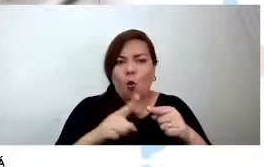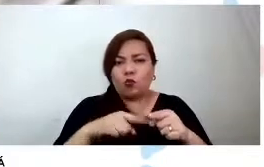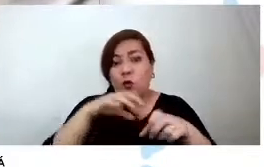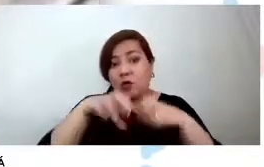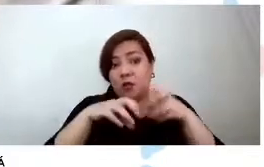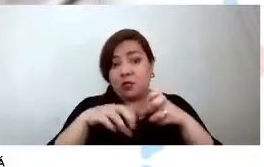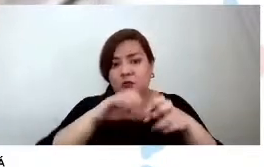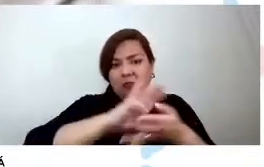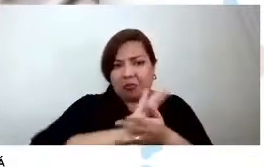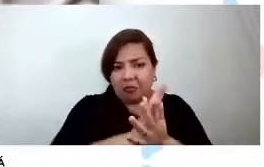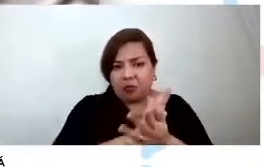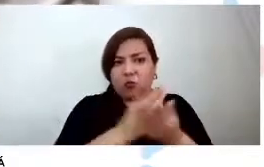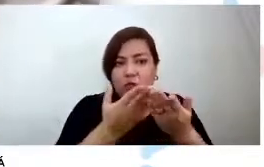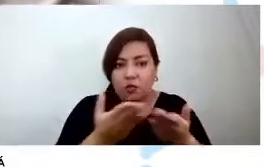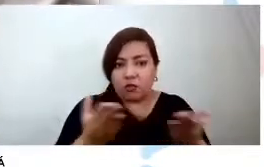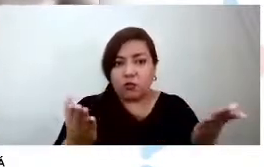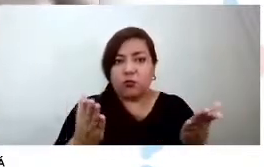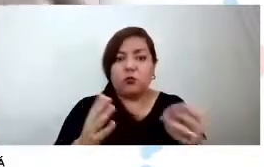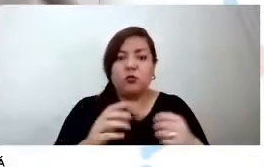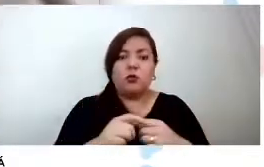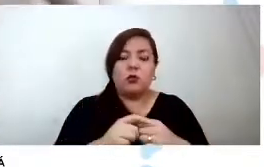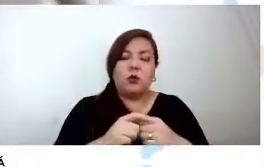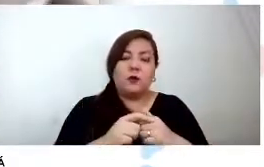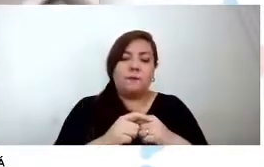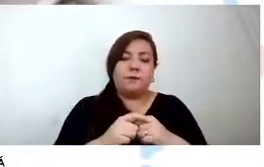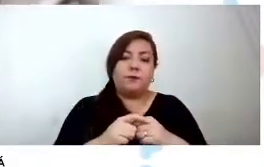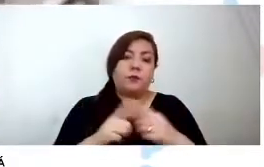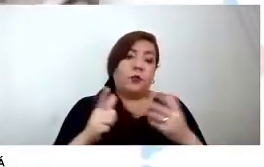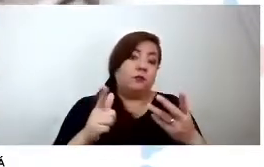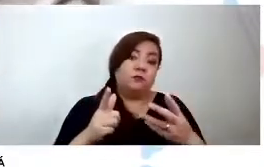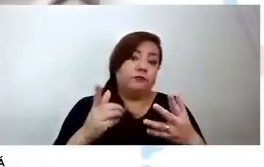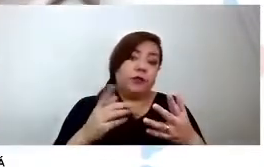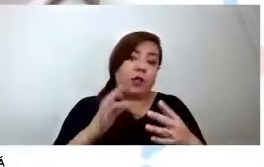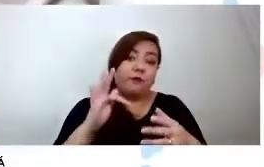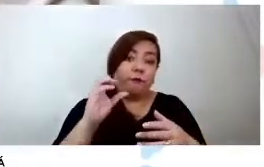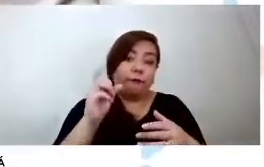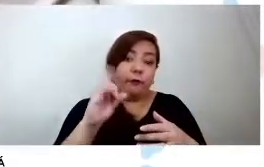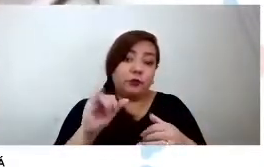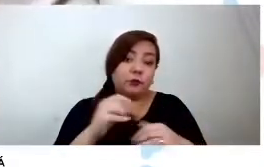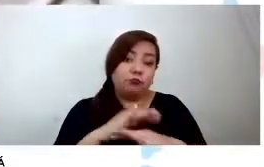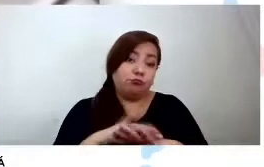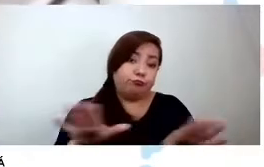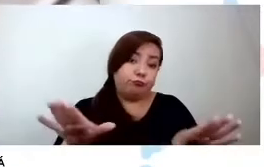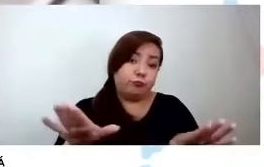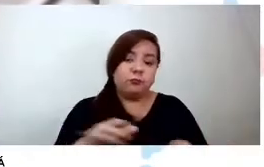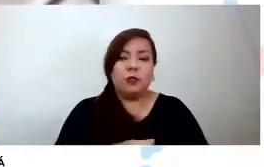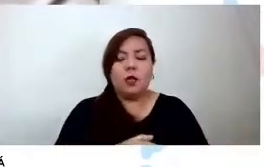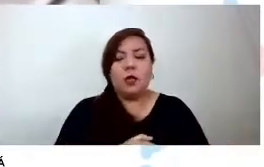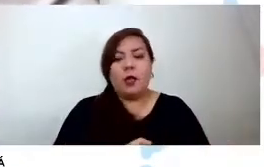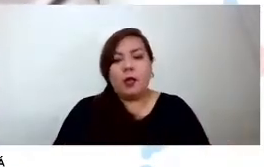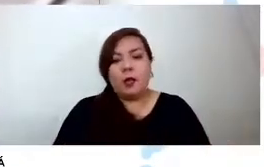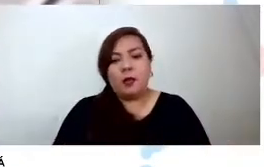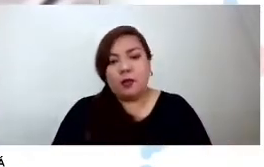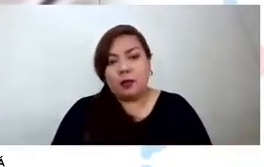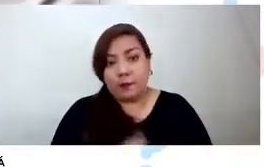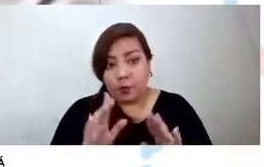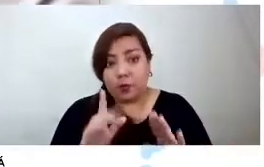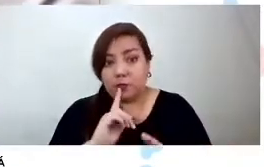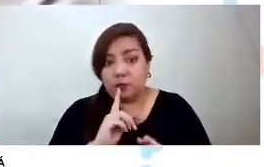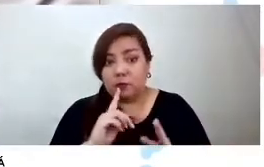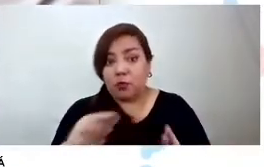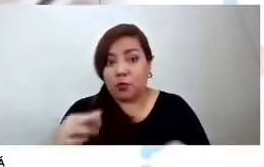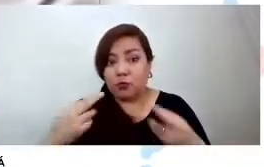destruir estos registros y adiós fósil. Pero tenemos la suerte